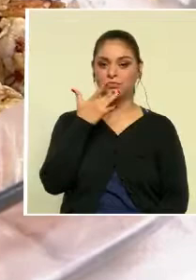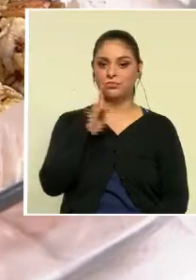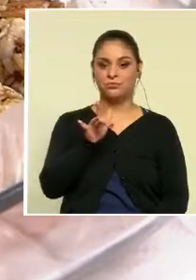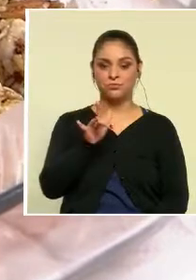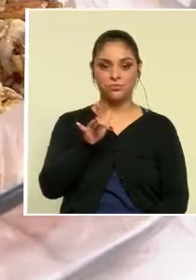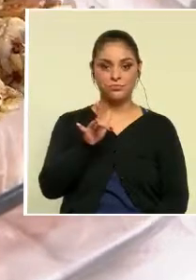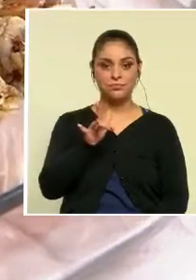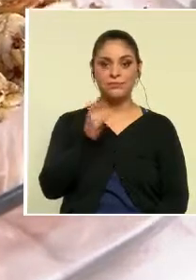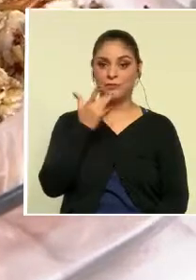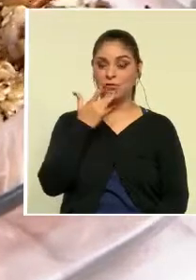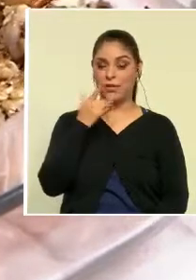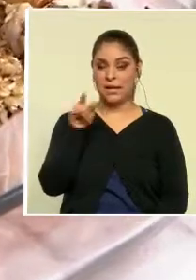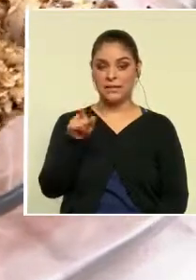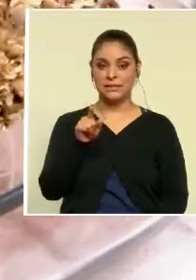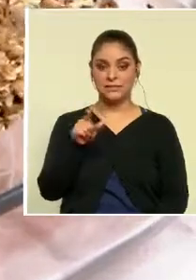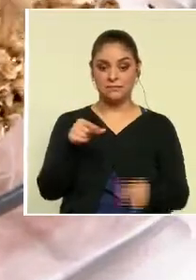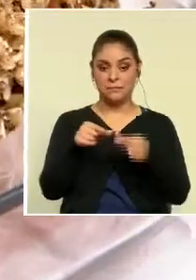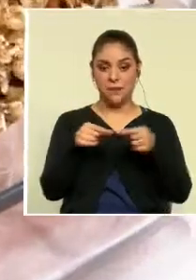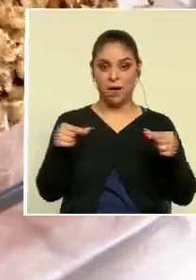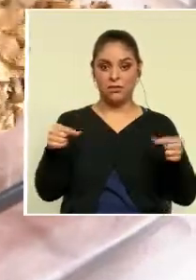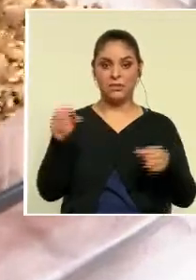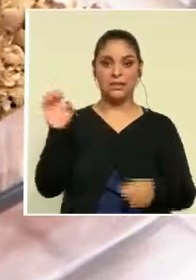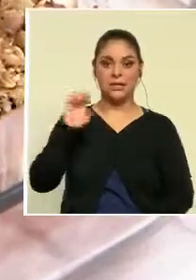nuestras barritas energéticas